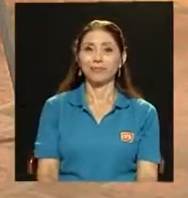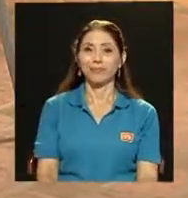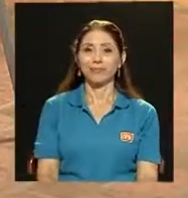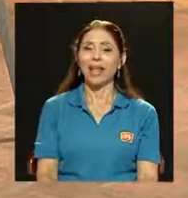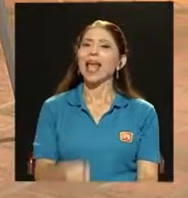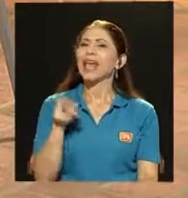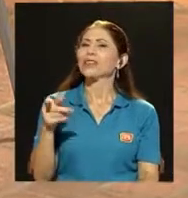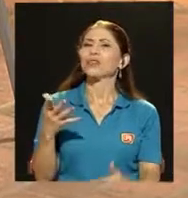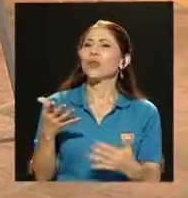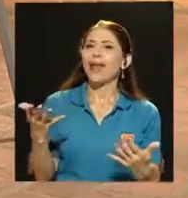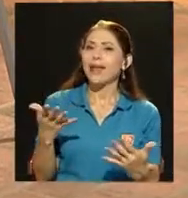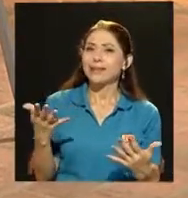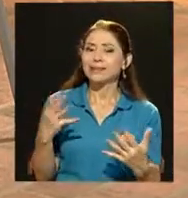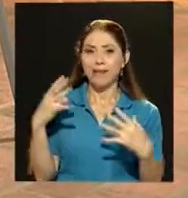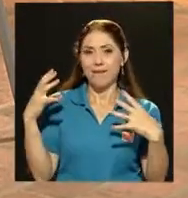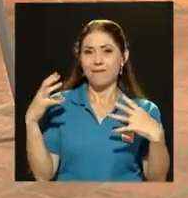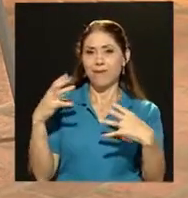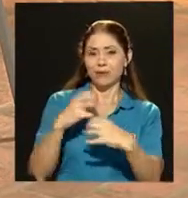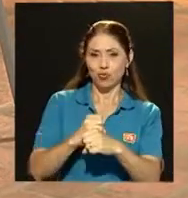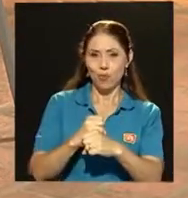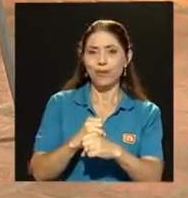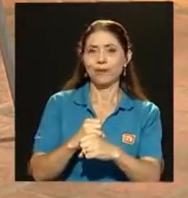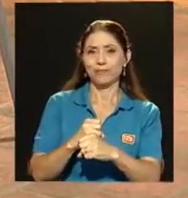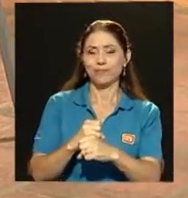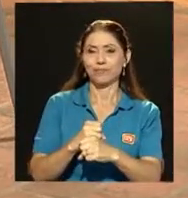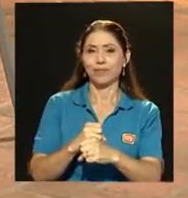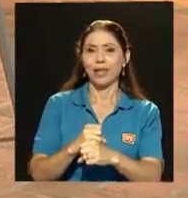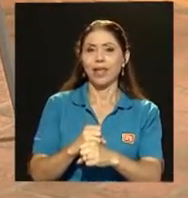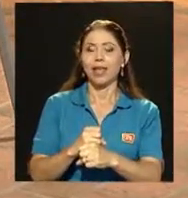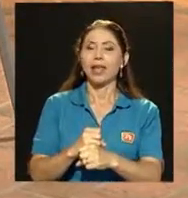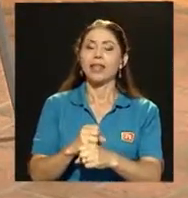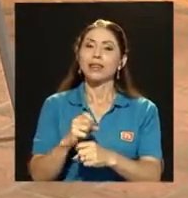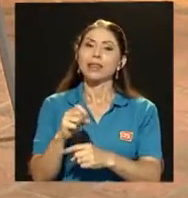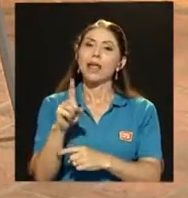el resumen de una